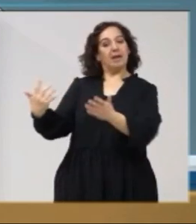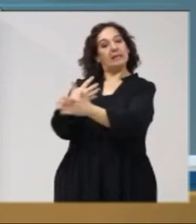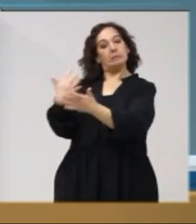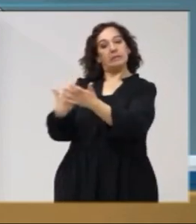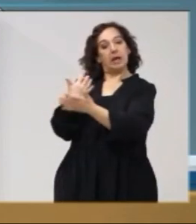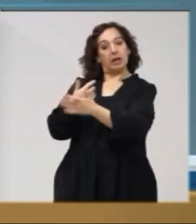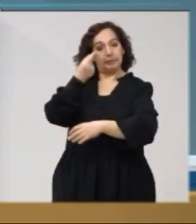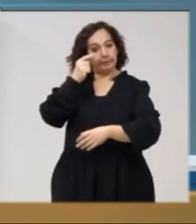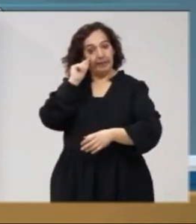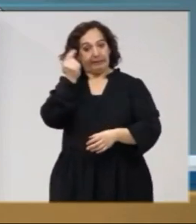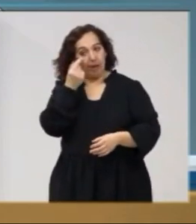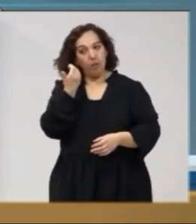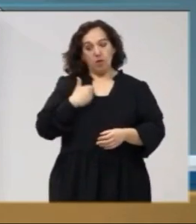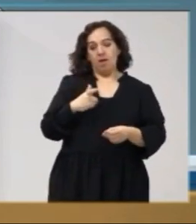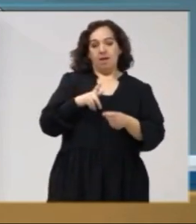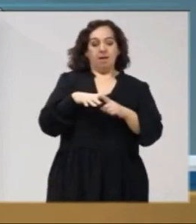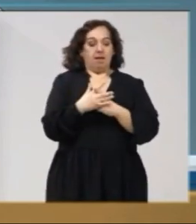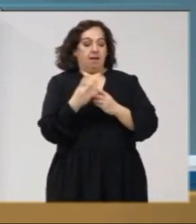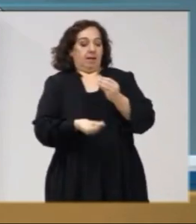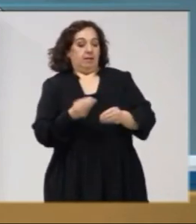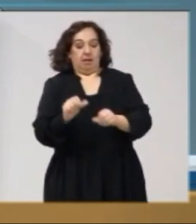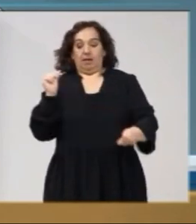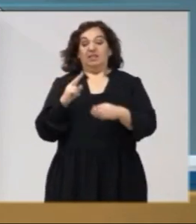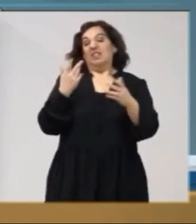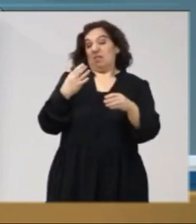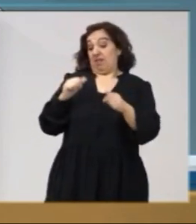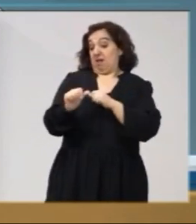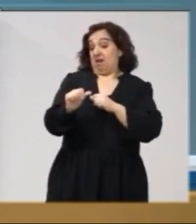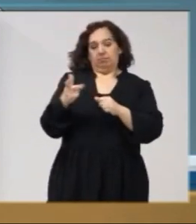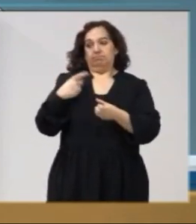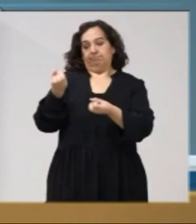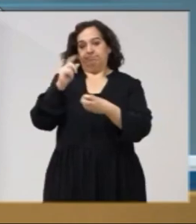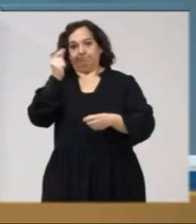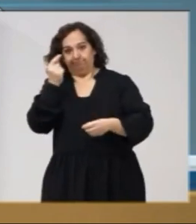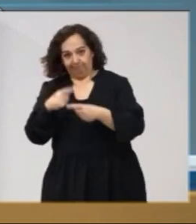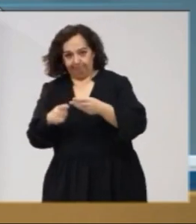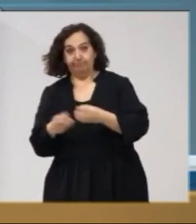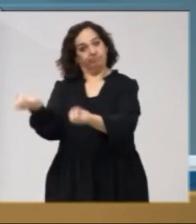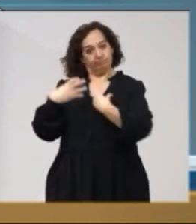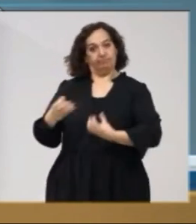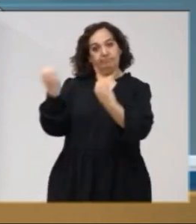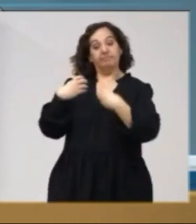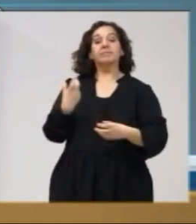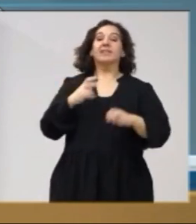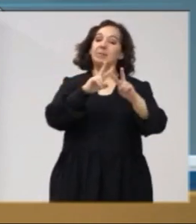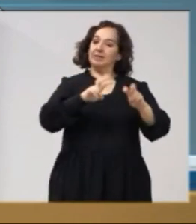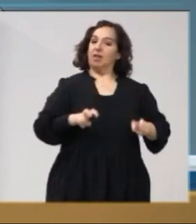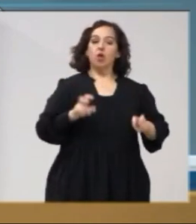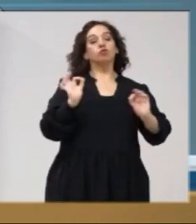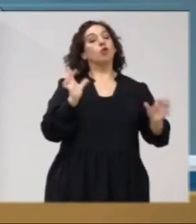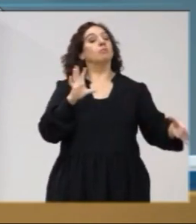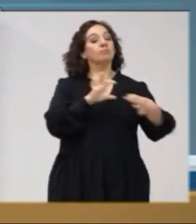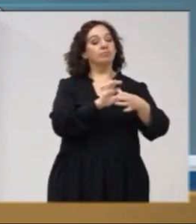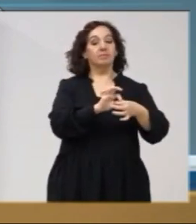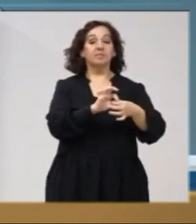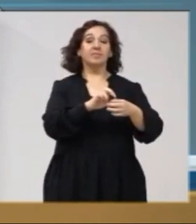sabía ya de lo que había ocurrido desde las 7:30, que la investigación estaba referida única y exclusivamente